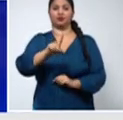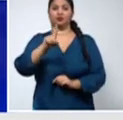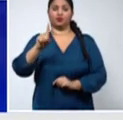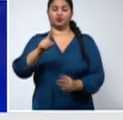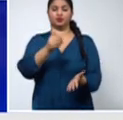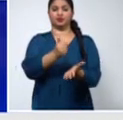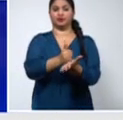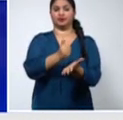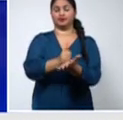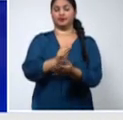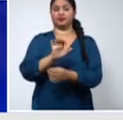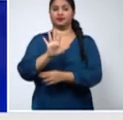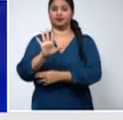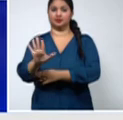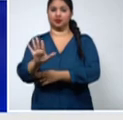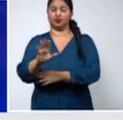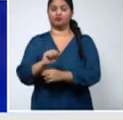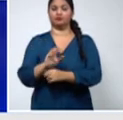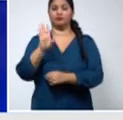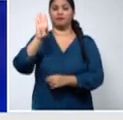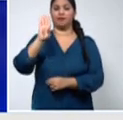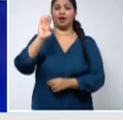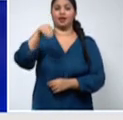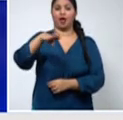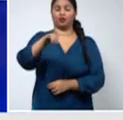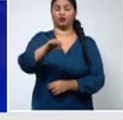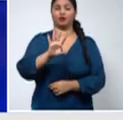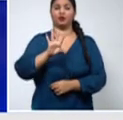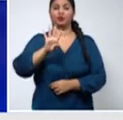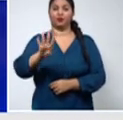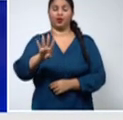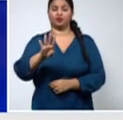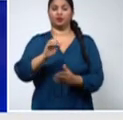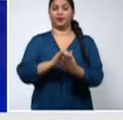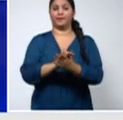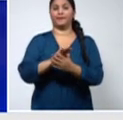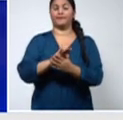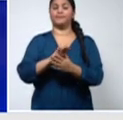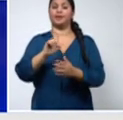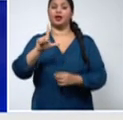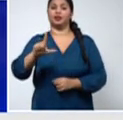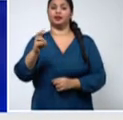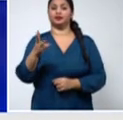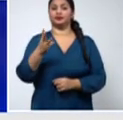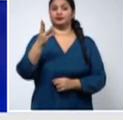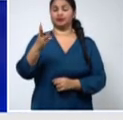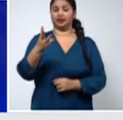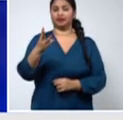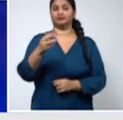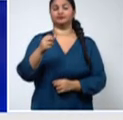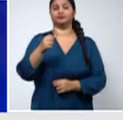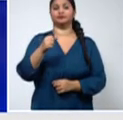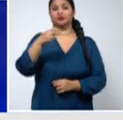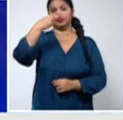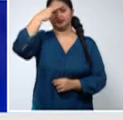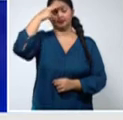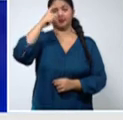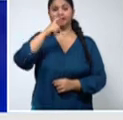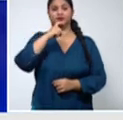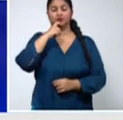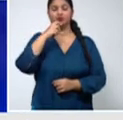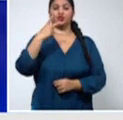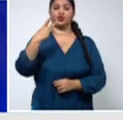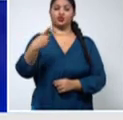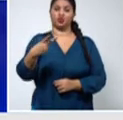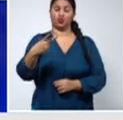5, Bahía Honda con 4, Mariel con 3, San Antonio de los Baños con 2,